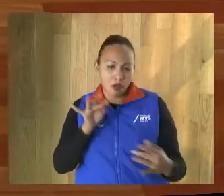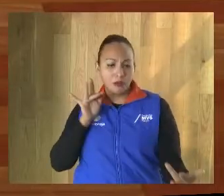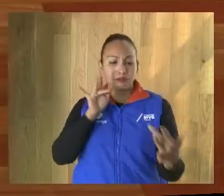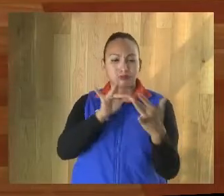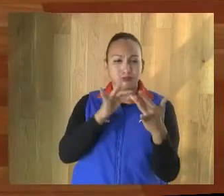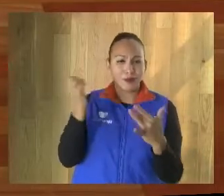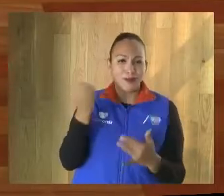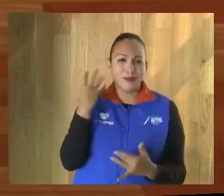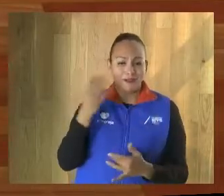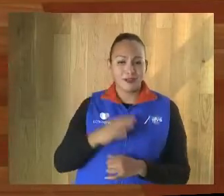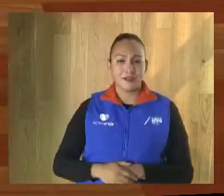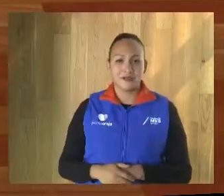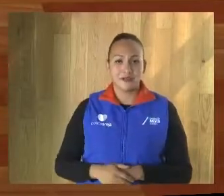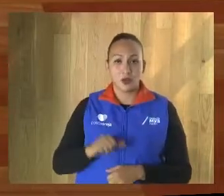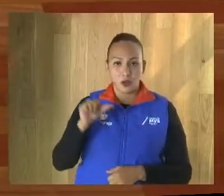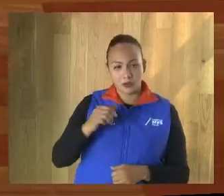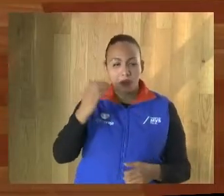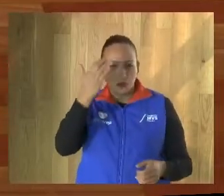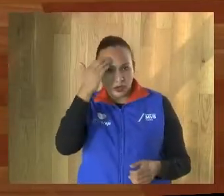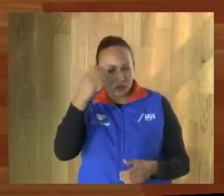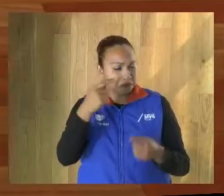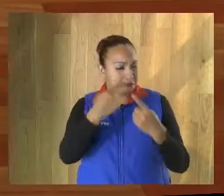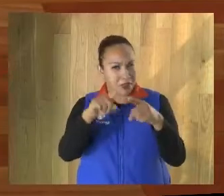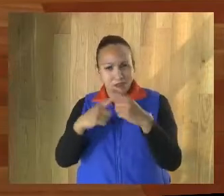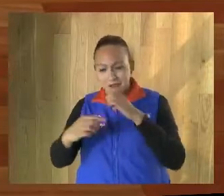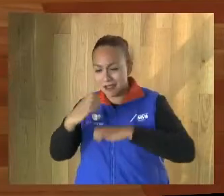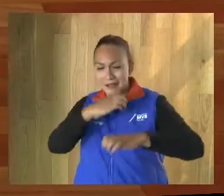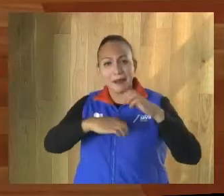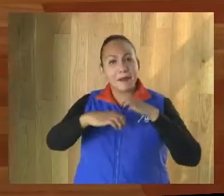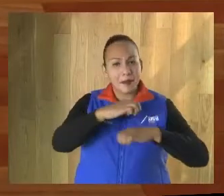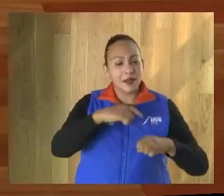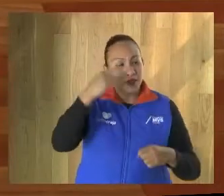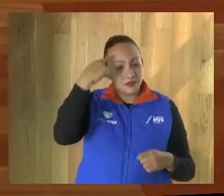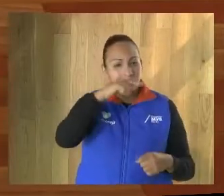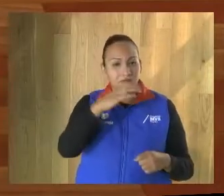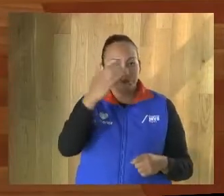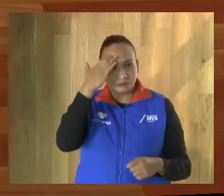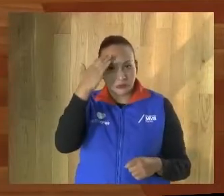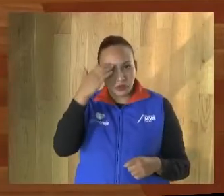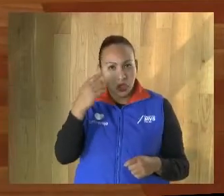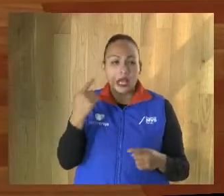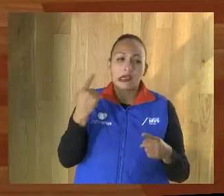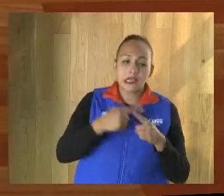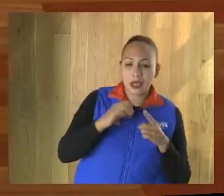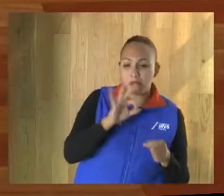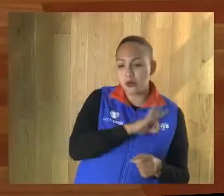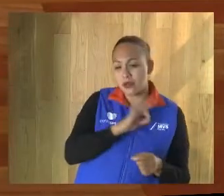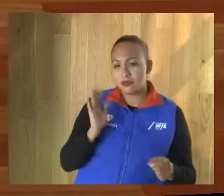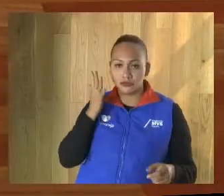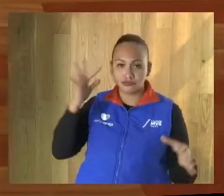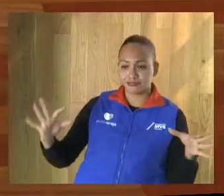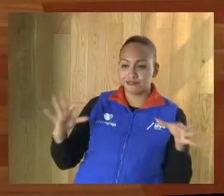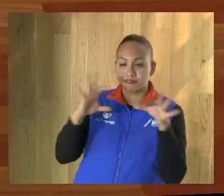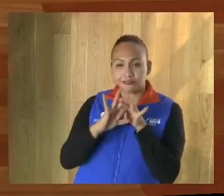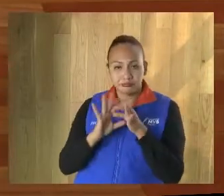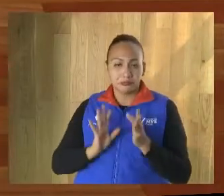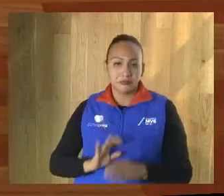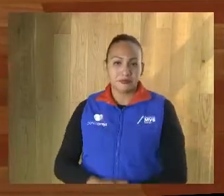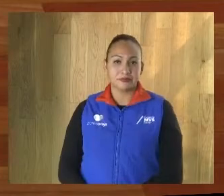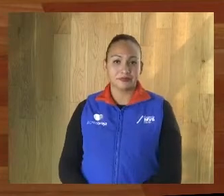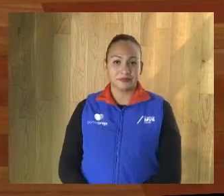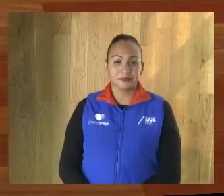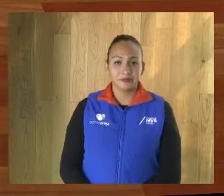los consultores acreditados para que puedan ver las empresas también quiénes pueden ser sus aliados para llegar al Exacto. distintivo. Hoy